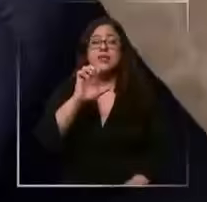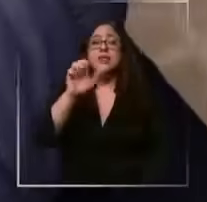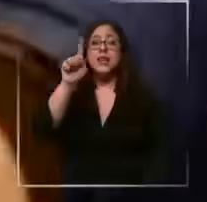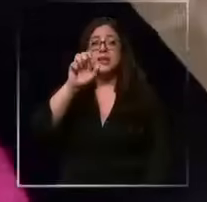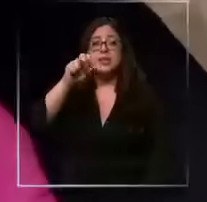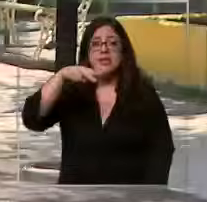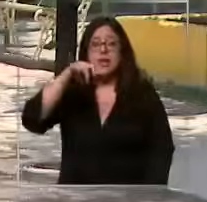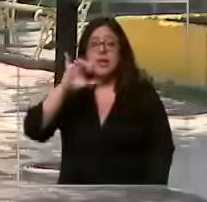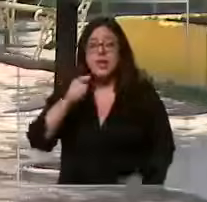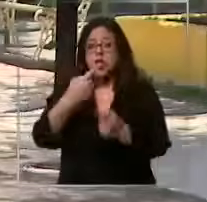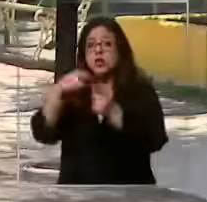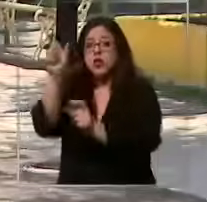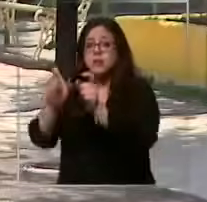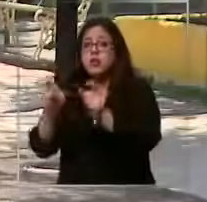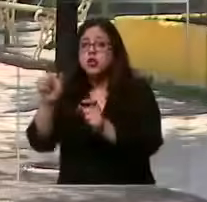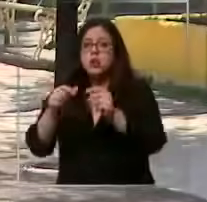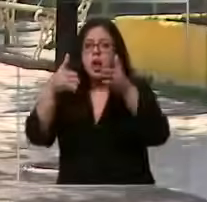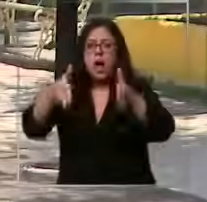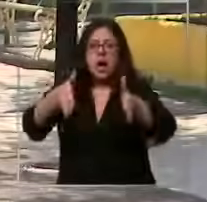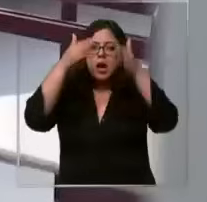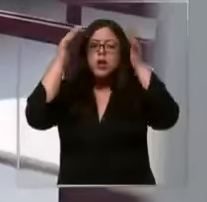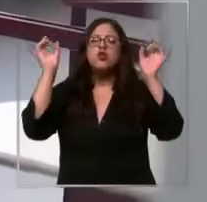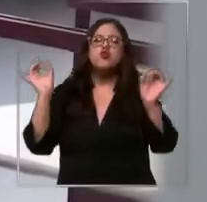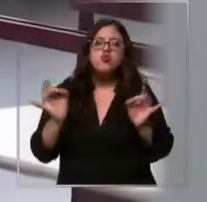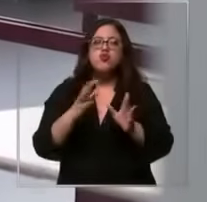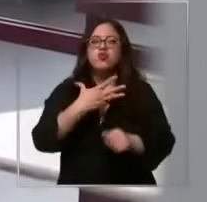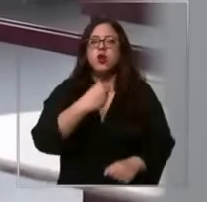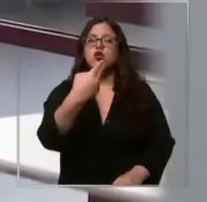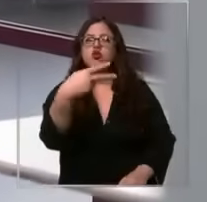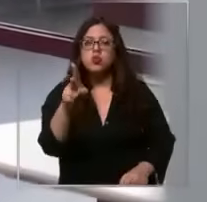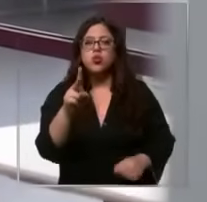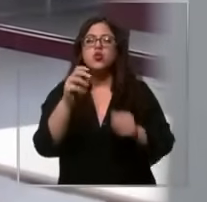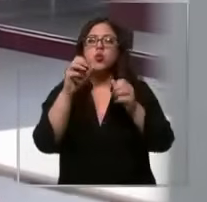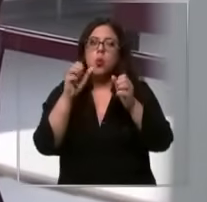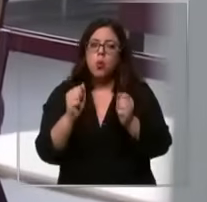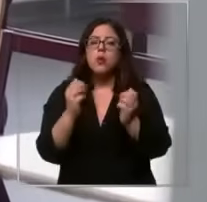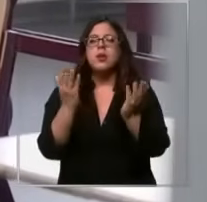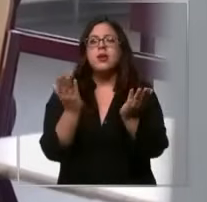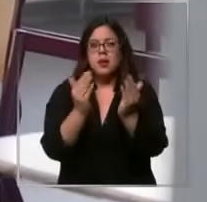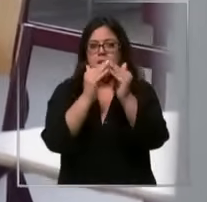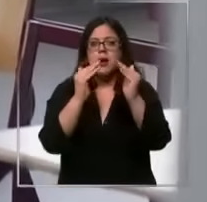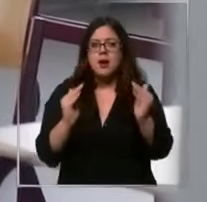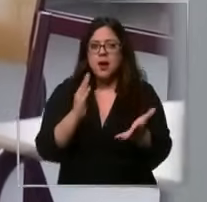apoderados estarán atentos para ver si finalmente sus hijos tendrán un colegio donde estudiar.